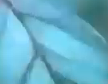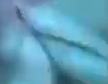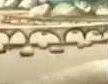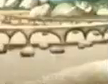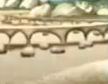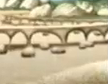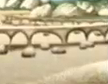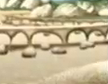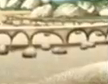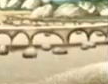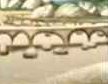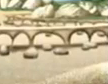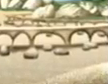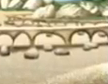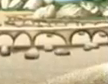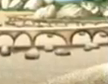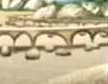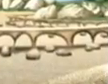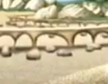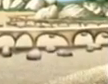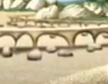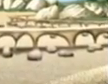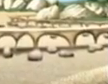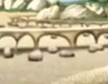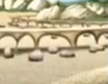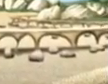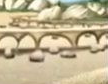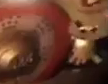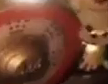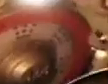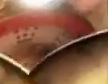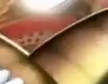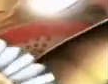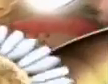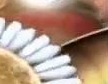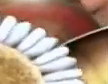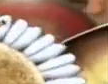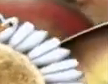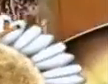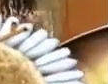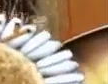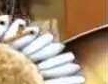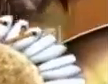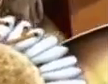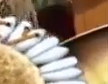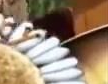chiqui, chiqui, chiqui, ya llegó. Ya llegó.